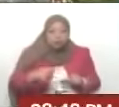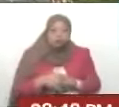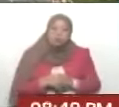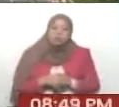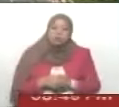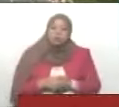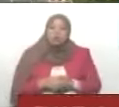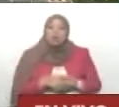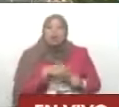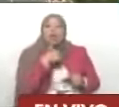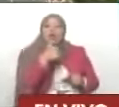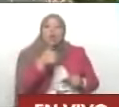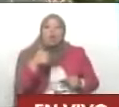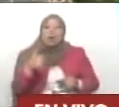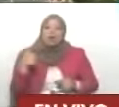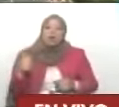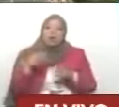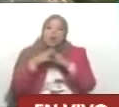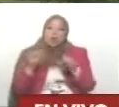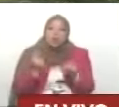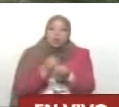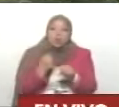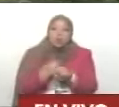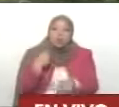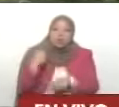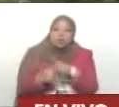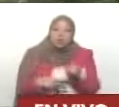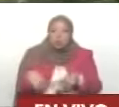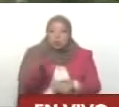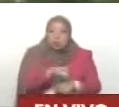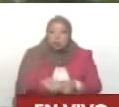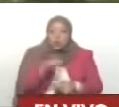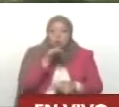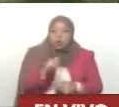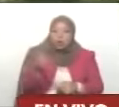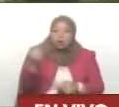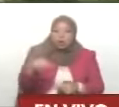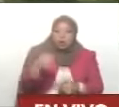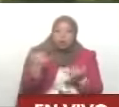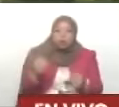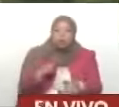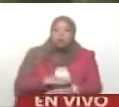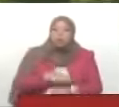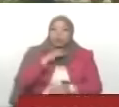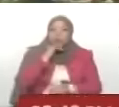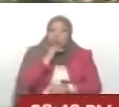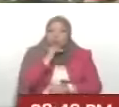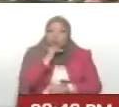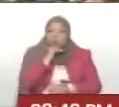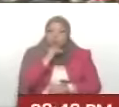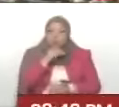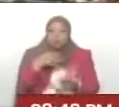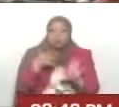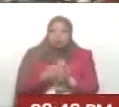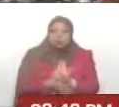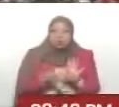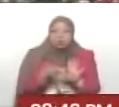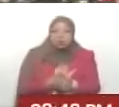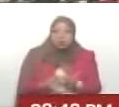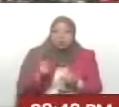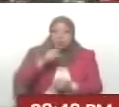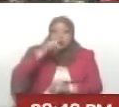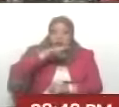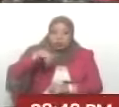cada poste a donde va. Todo ese puente estaba full, lleno y sobrepasaba.